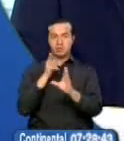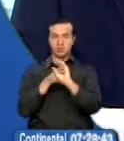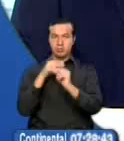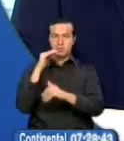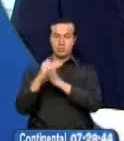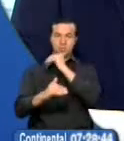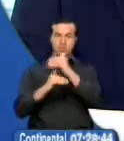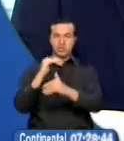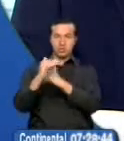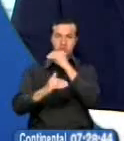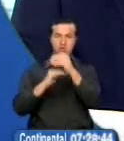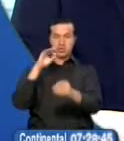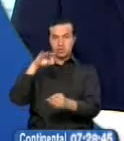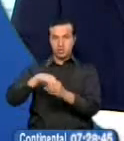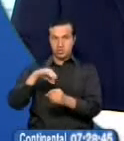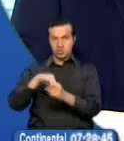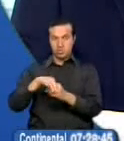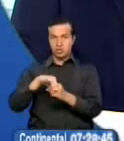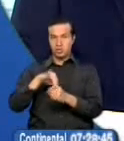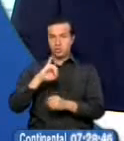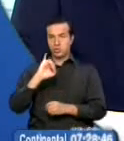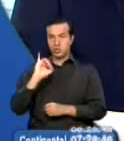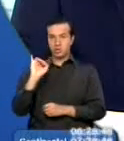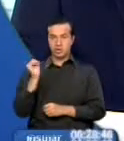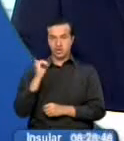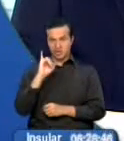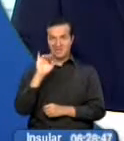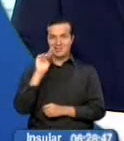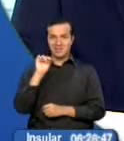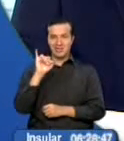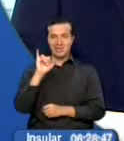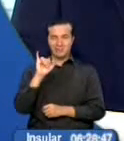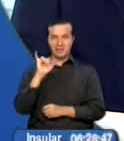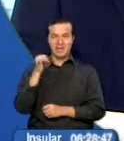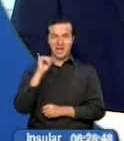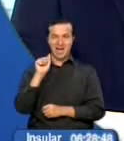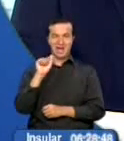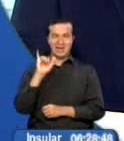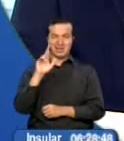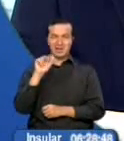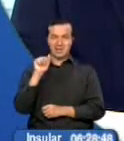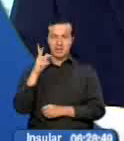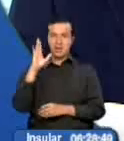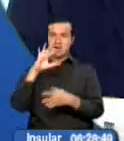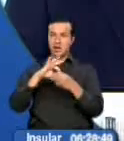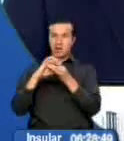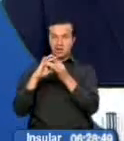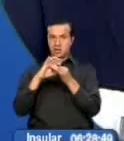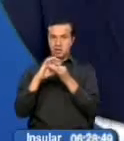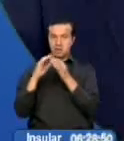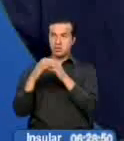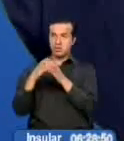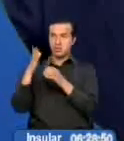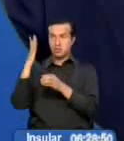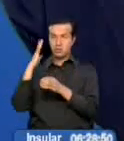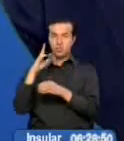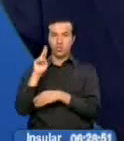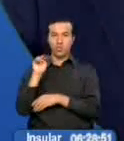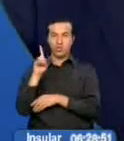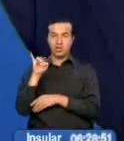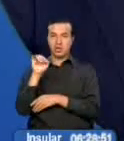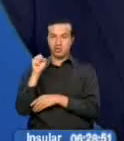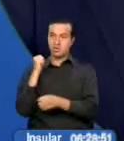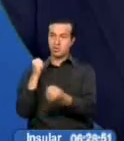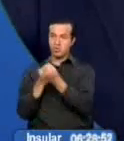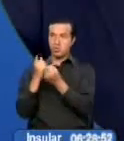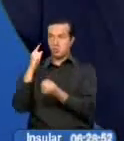proceso electoral. Jimmy Jairala, que es el líder, por supuesto, de Centro Democrático, tuvo una alianza con el Frente Unidos para